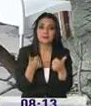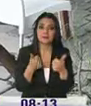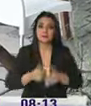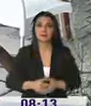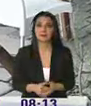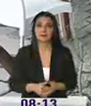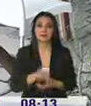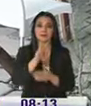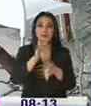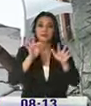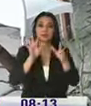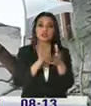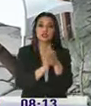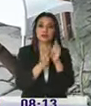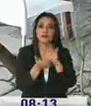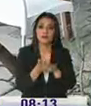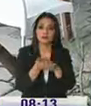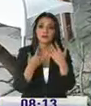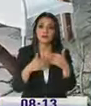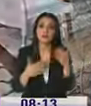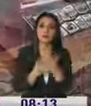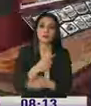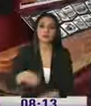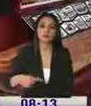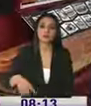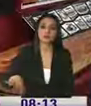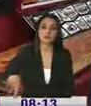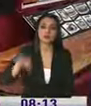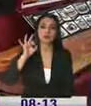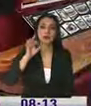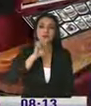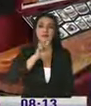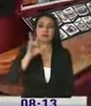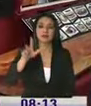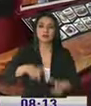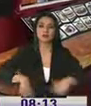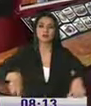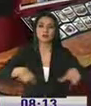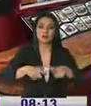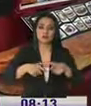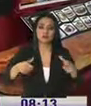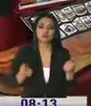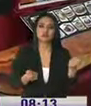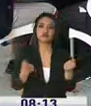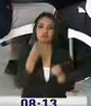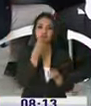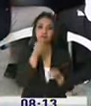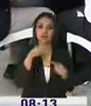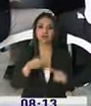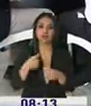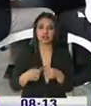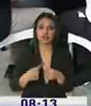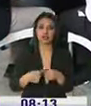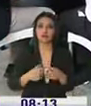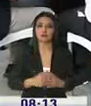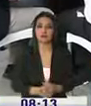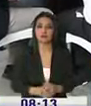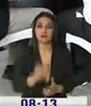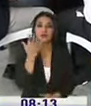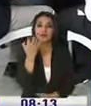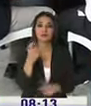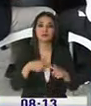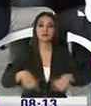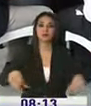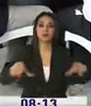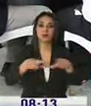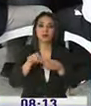El 28 de noviembre se realizará un nuevo sorteo para adjudicar 23 puestos para food trucks en la ciudad. Estarán disponibles 15 espacios